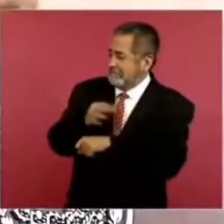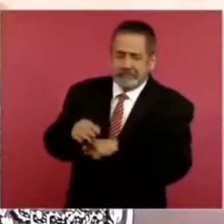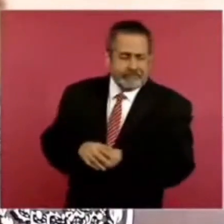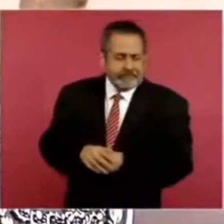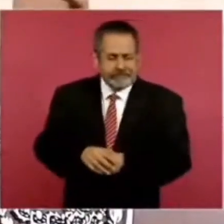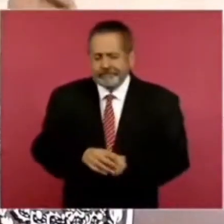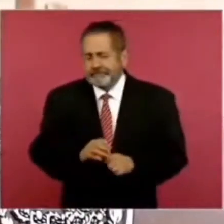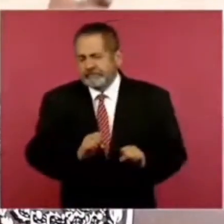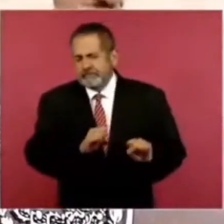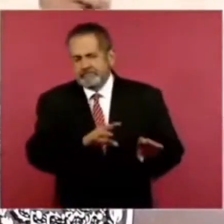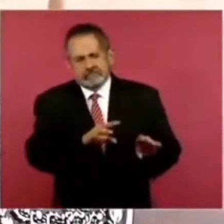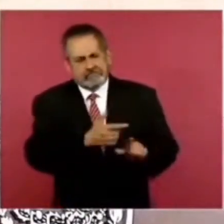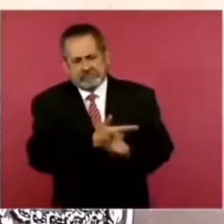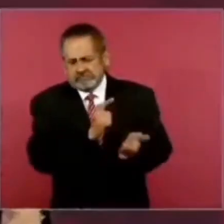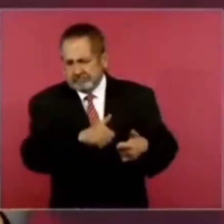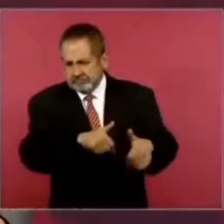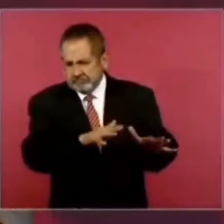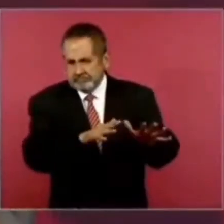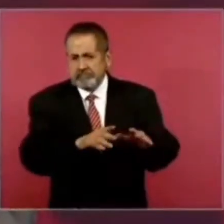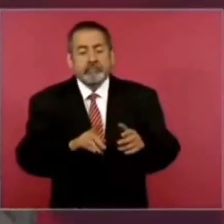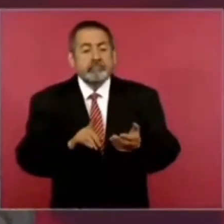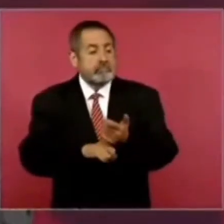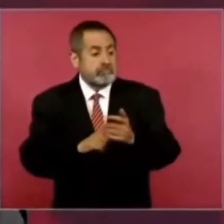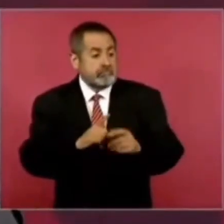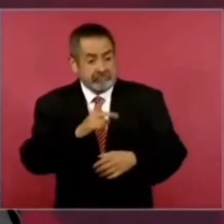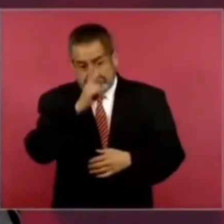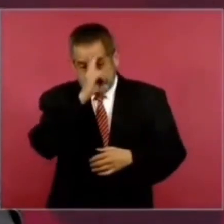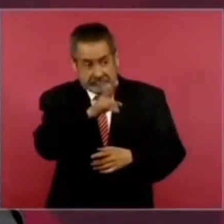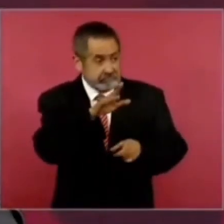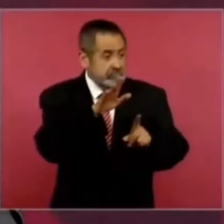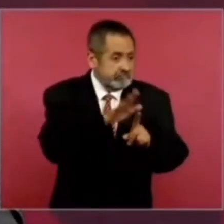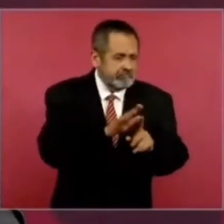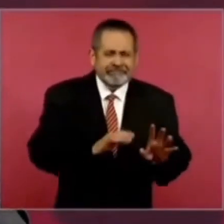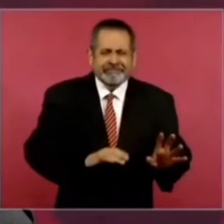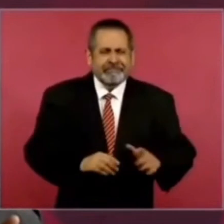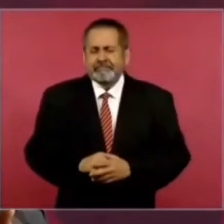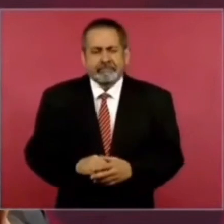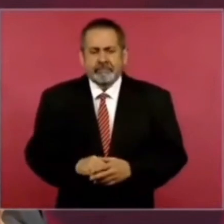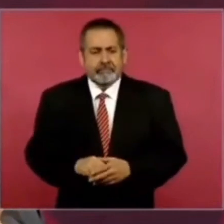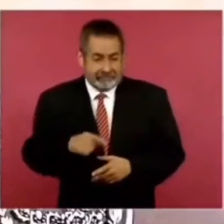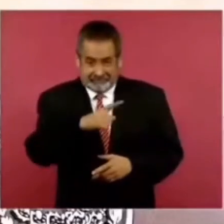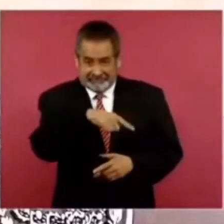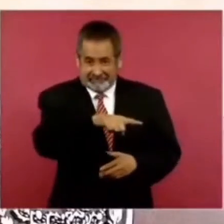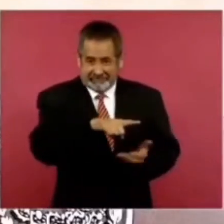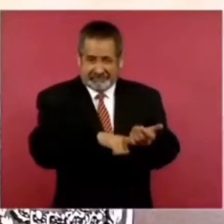Eso perjudica a quien actúa